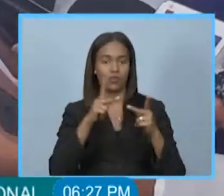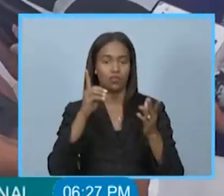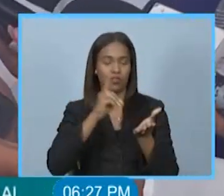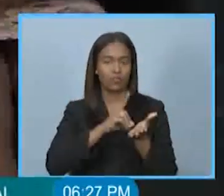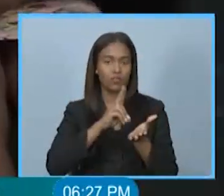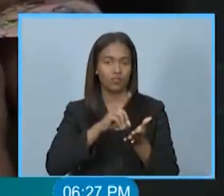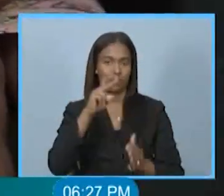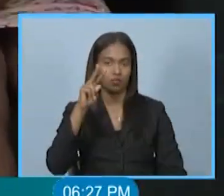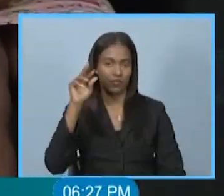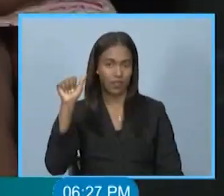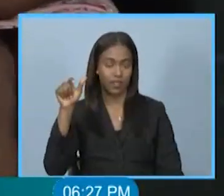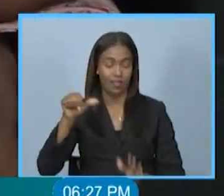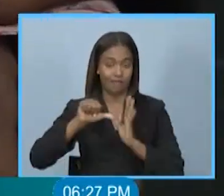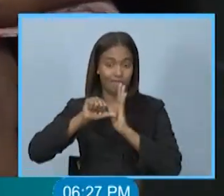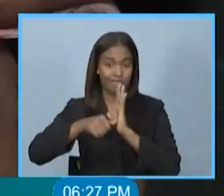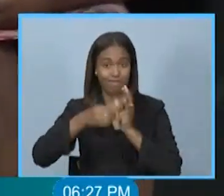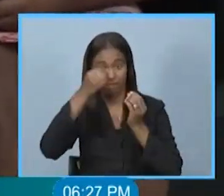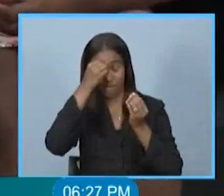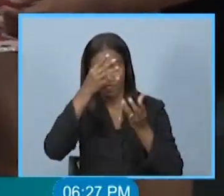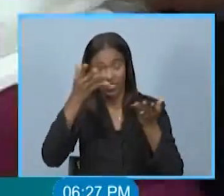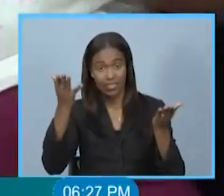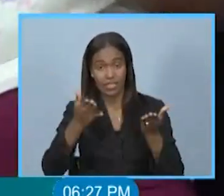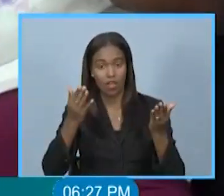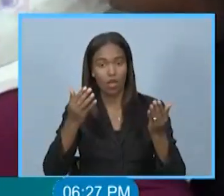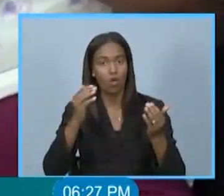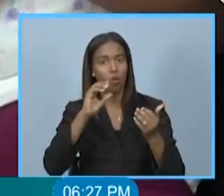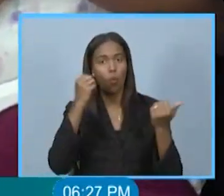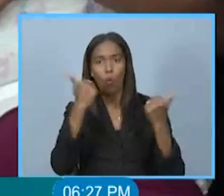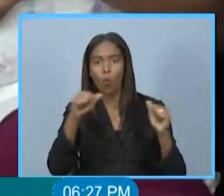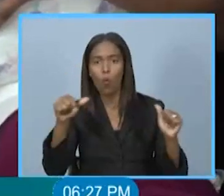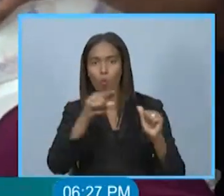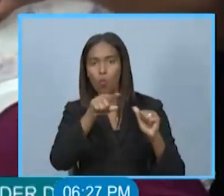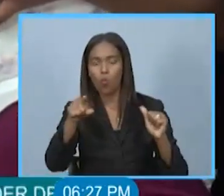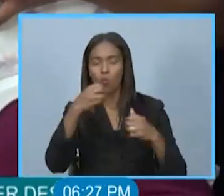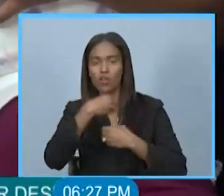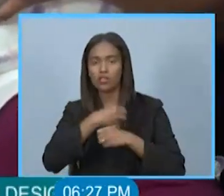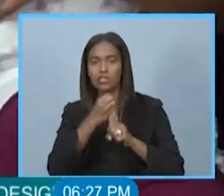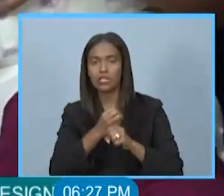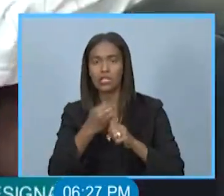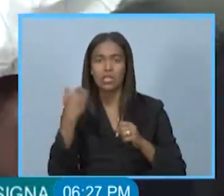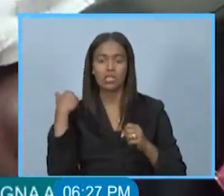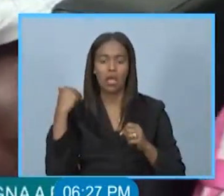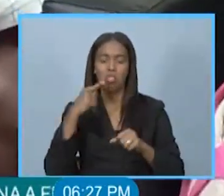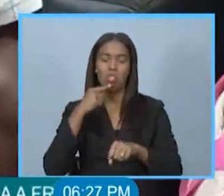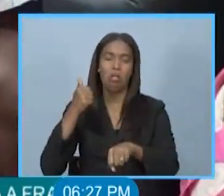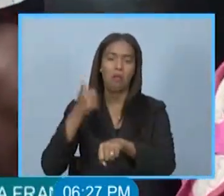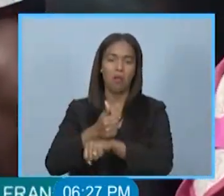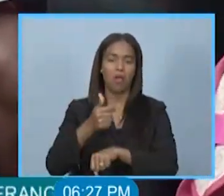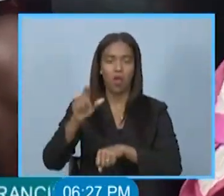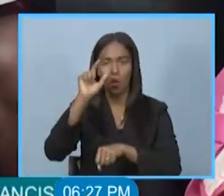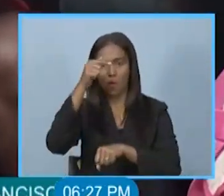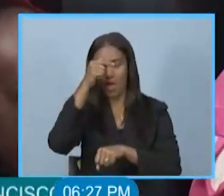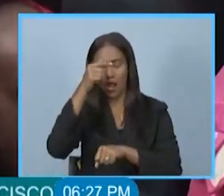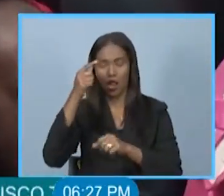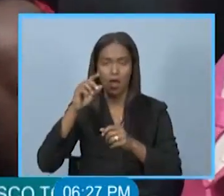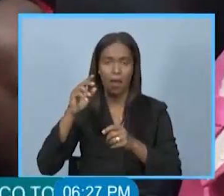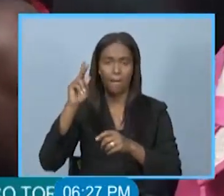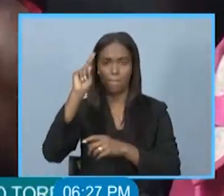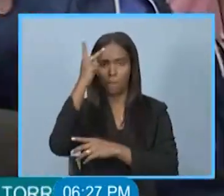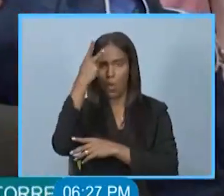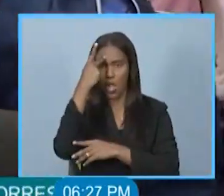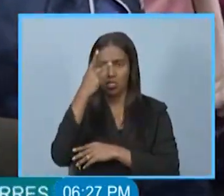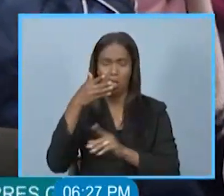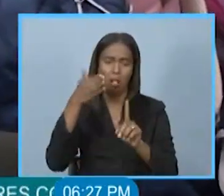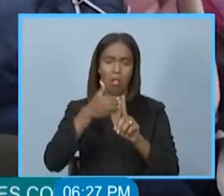Rivera quien enfatizó enérgicamente que ningún organismo internacional tiene la parte acusar al Estado dominicano de aplicar políticas